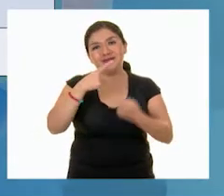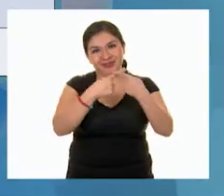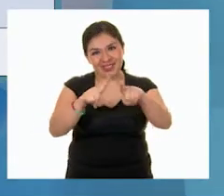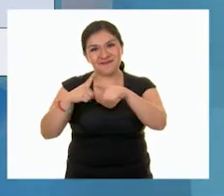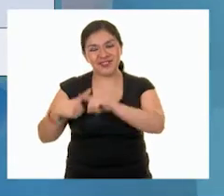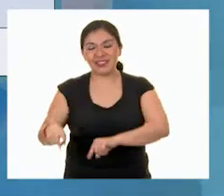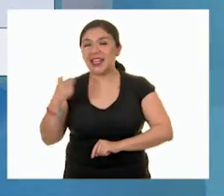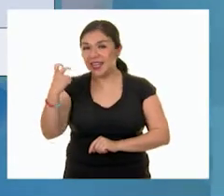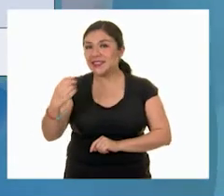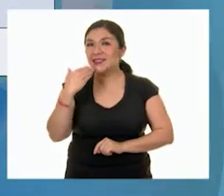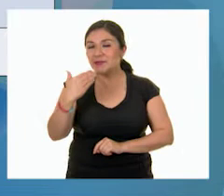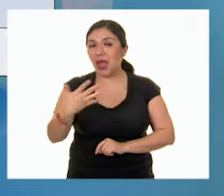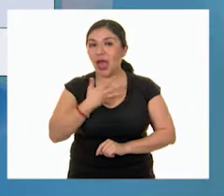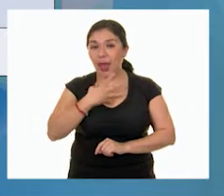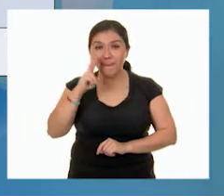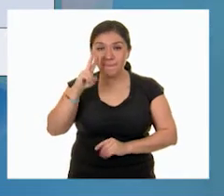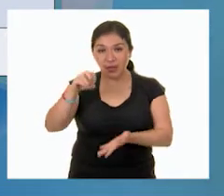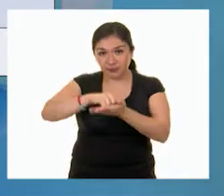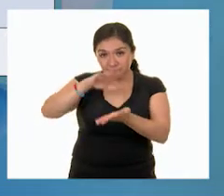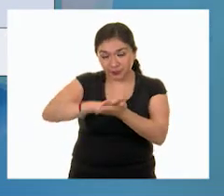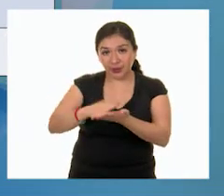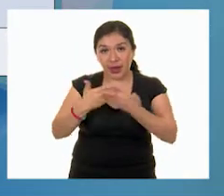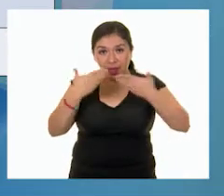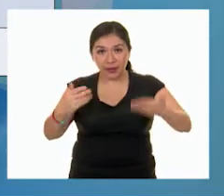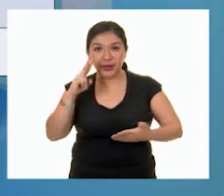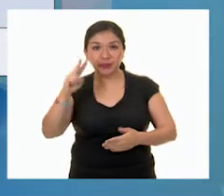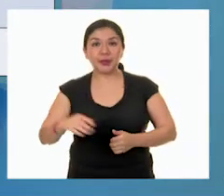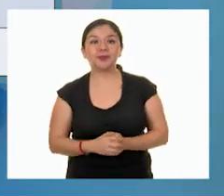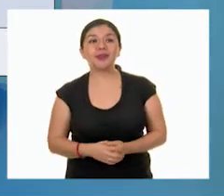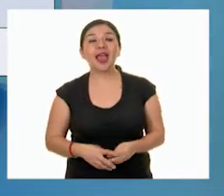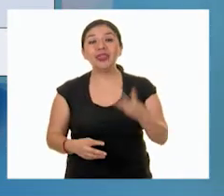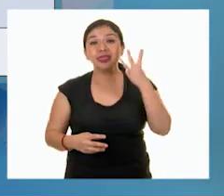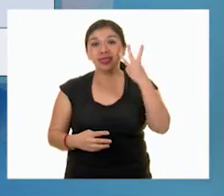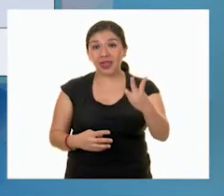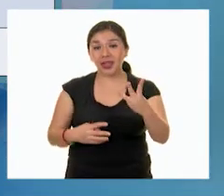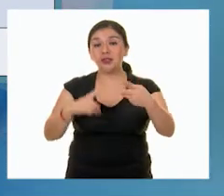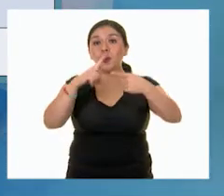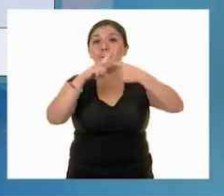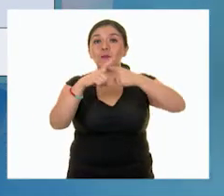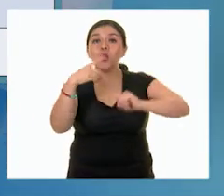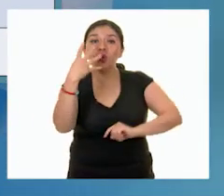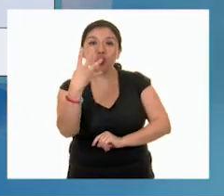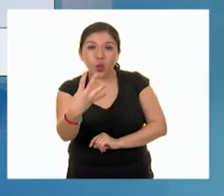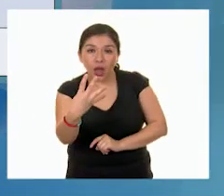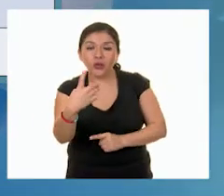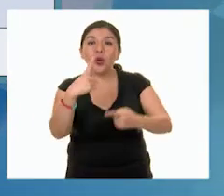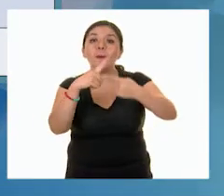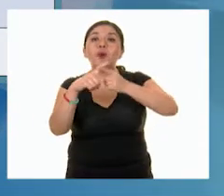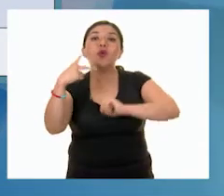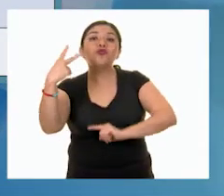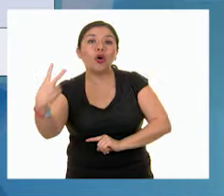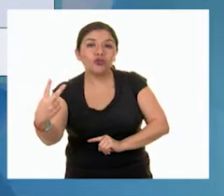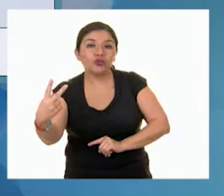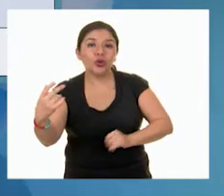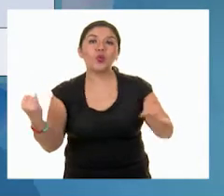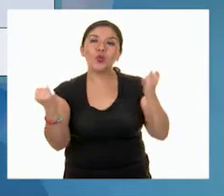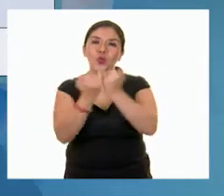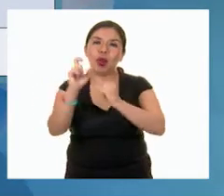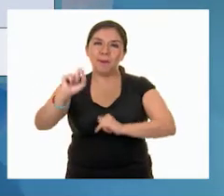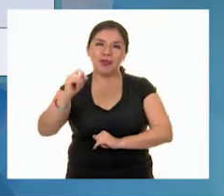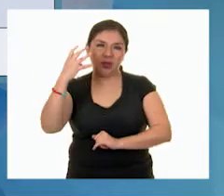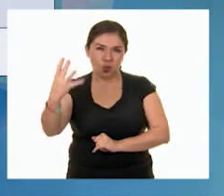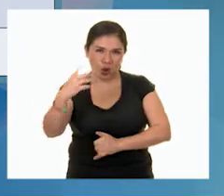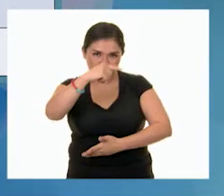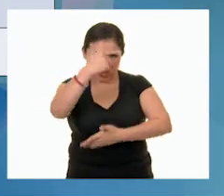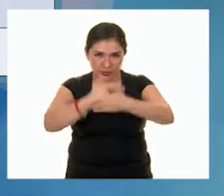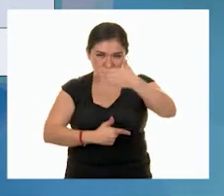Bien, quedaría de la siguiente manera. 3 por 4 por 2 igual a 24